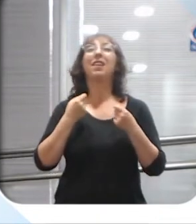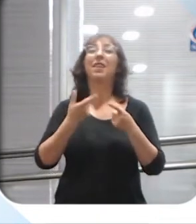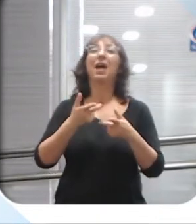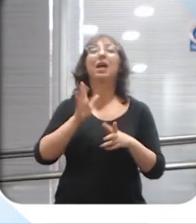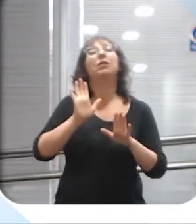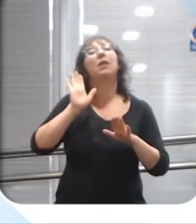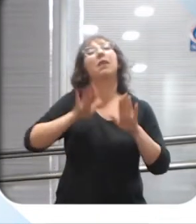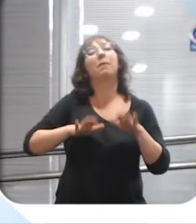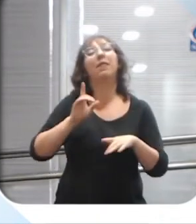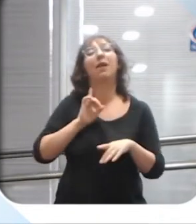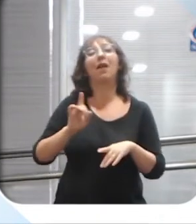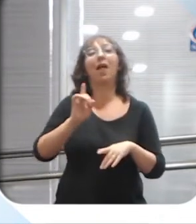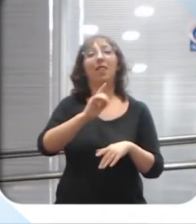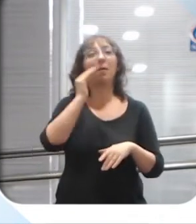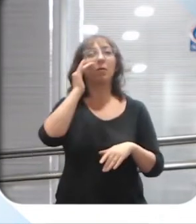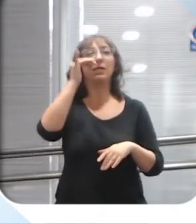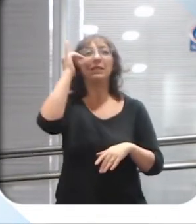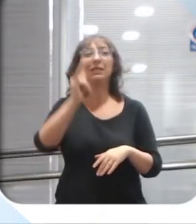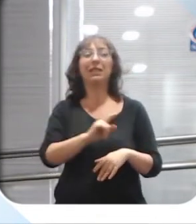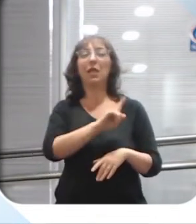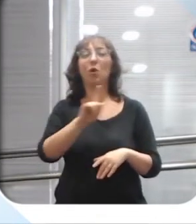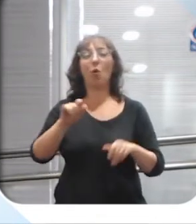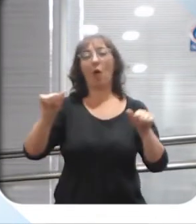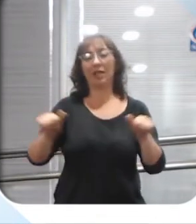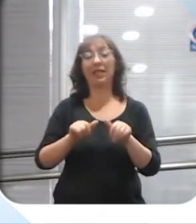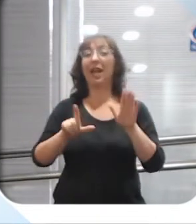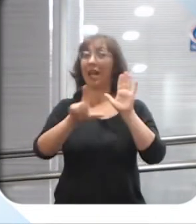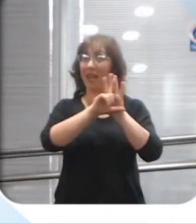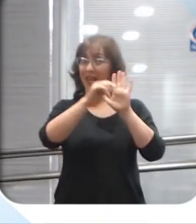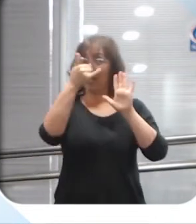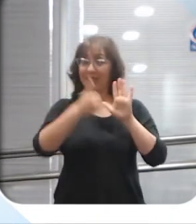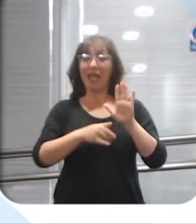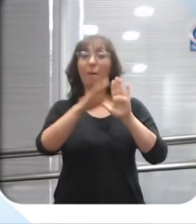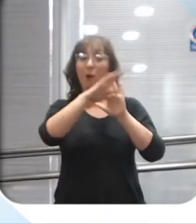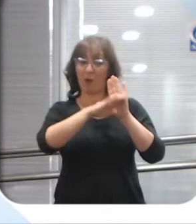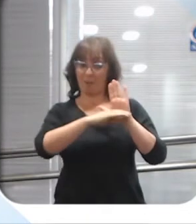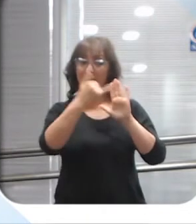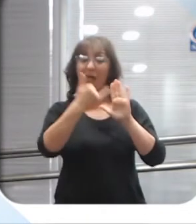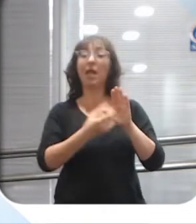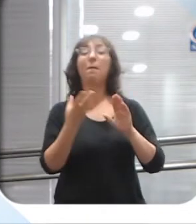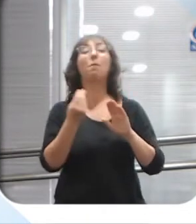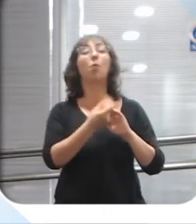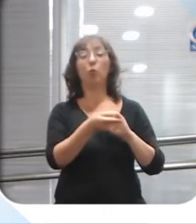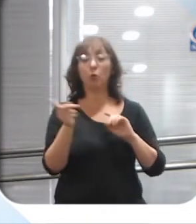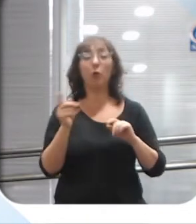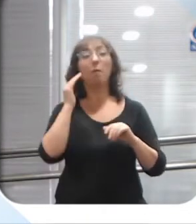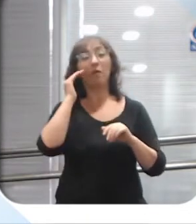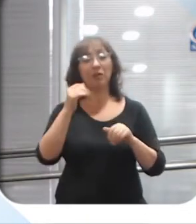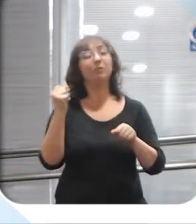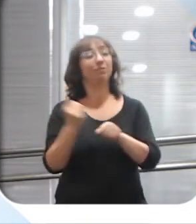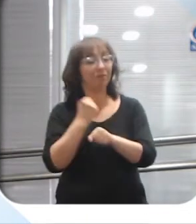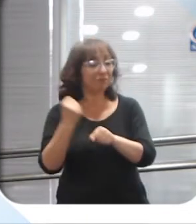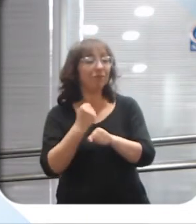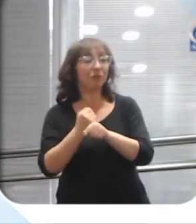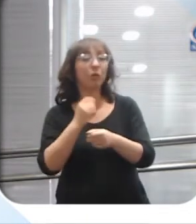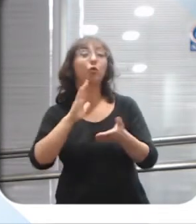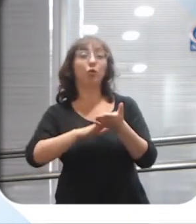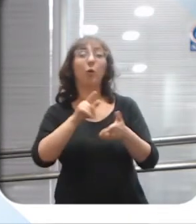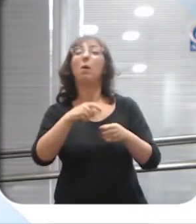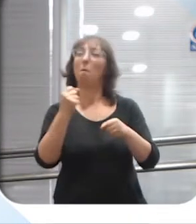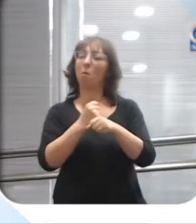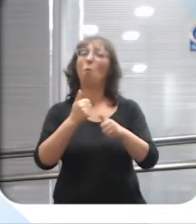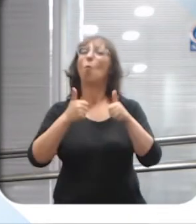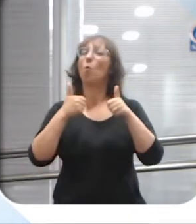criterio de cada docente implementarlo o no, o sea, desde lo legal está y del programa existe y hay muchos docentes trabajando en pro de esto y trabajando muy